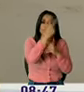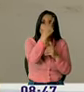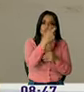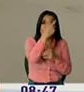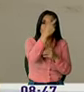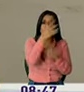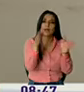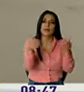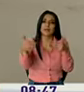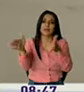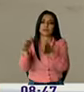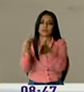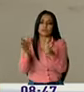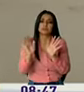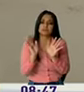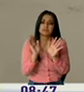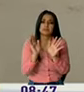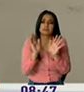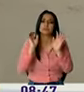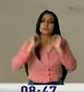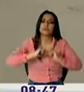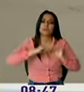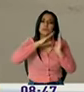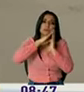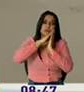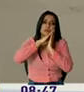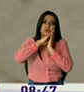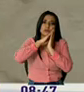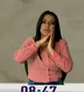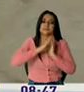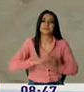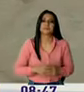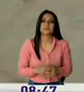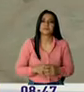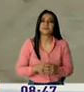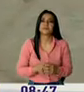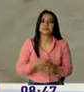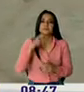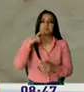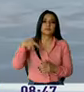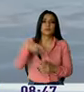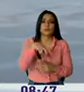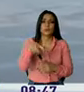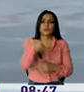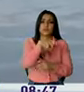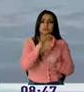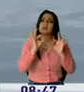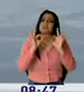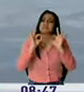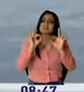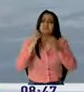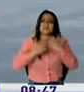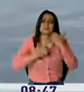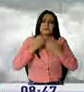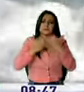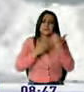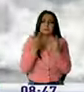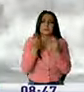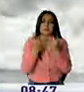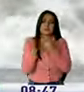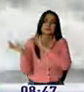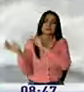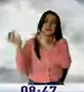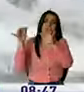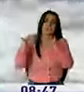la capacidad de alojamiento en el sector. El sector turístico tiene buenas expectativas en torno a la demanda del arribo de